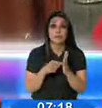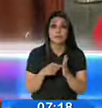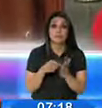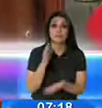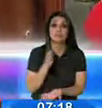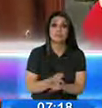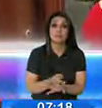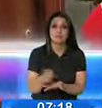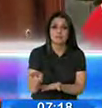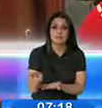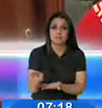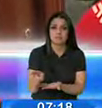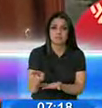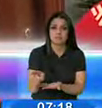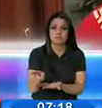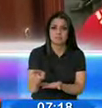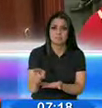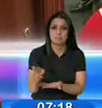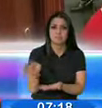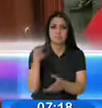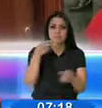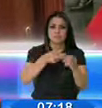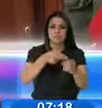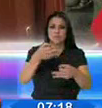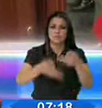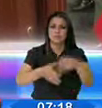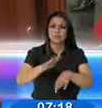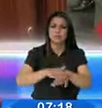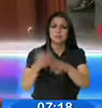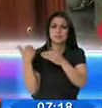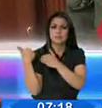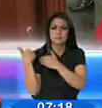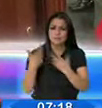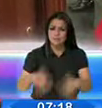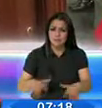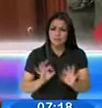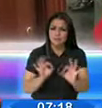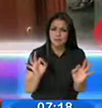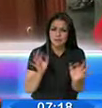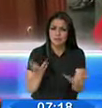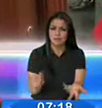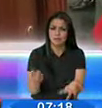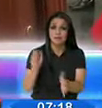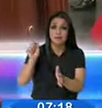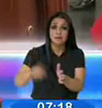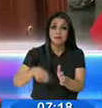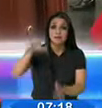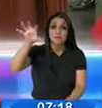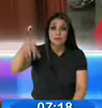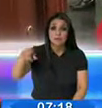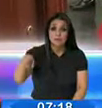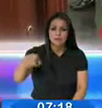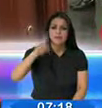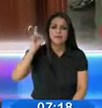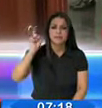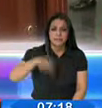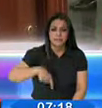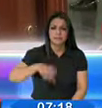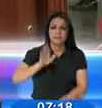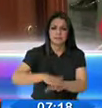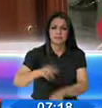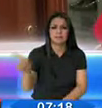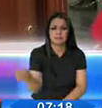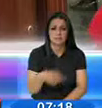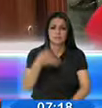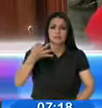de la causa por una irresponsabilidad absolutamente grave, el procurador general del Estado debería de ser llamado a